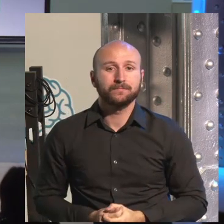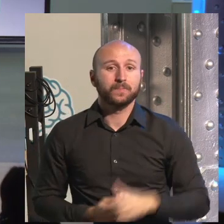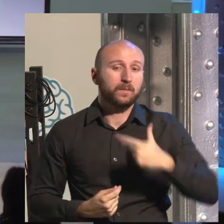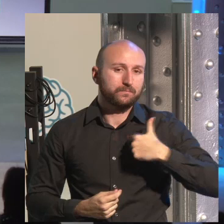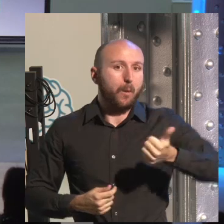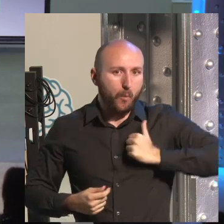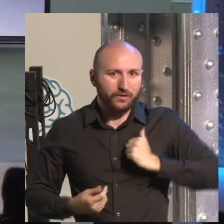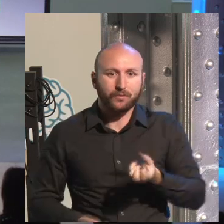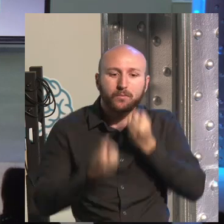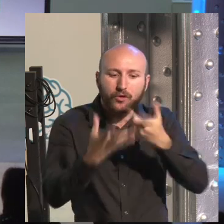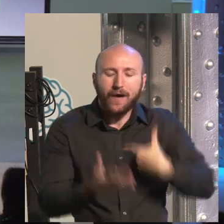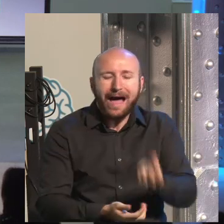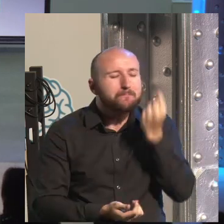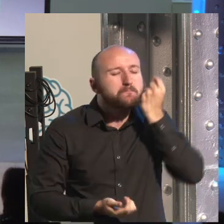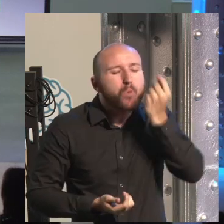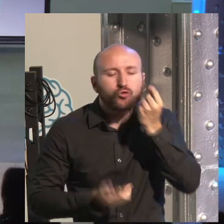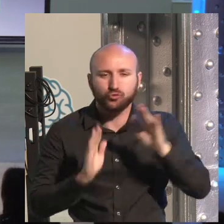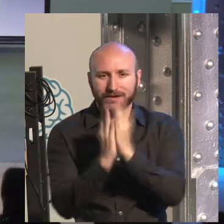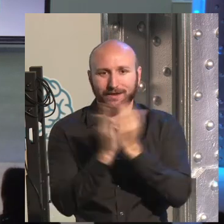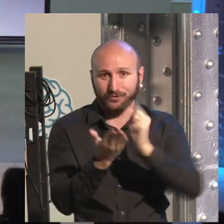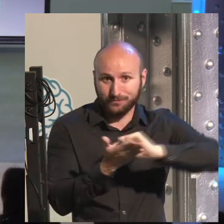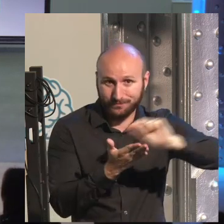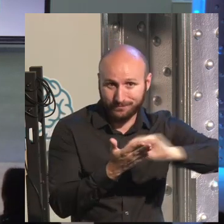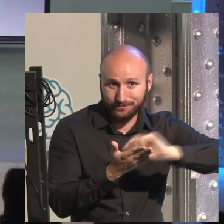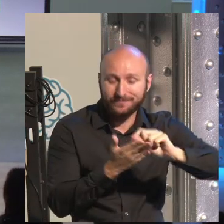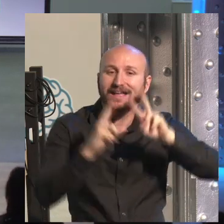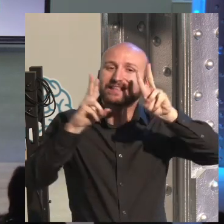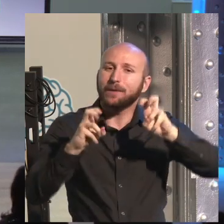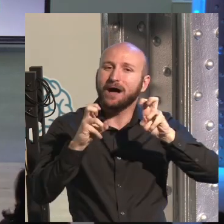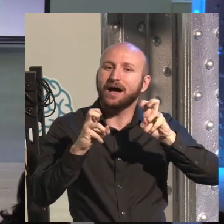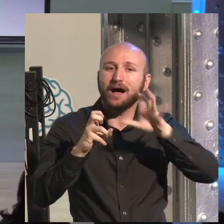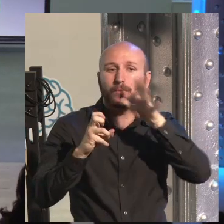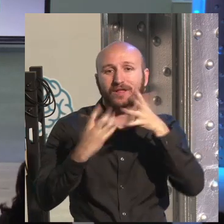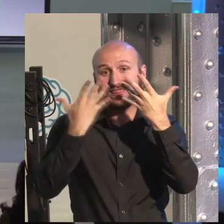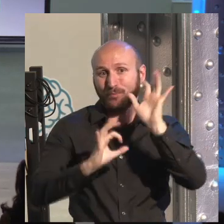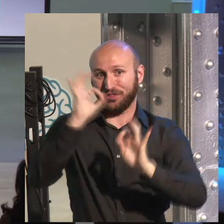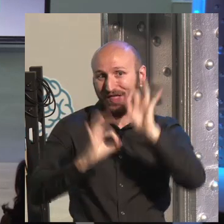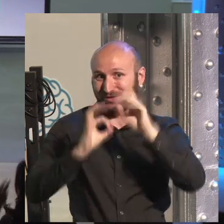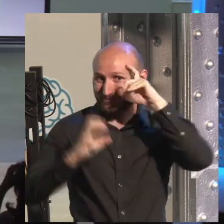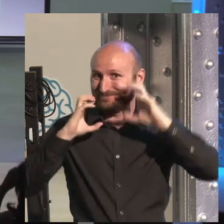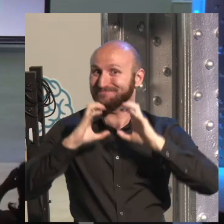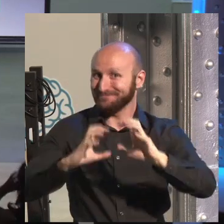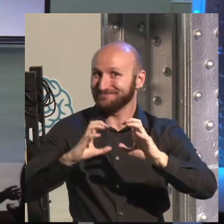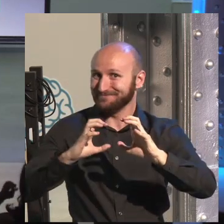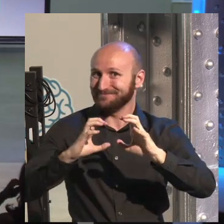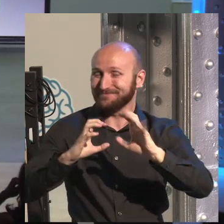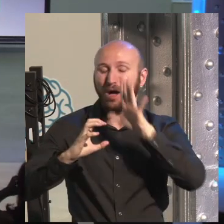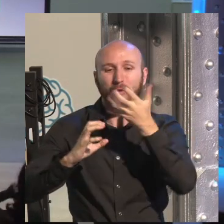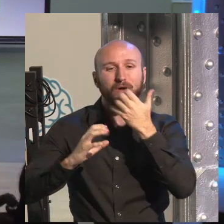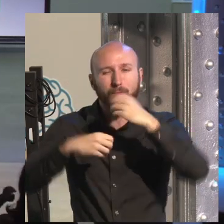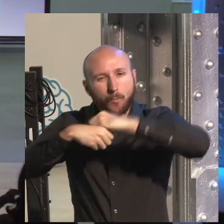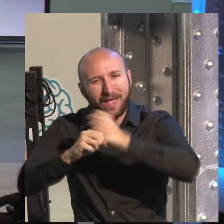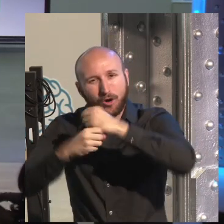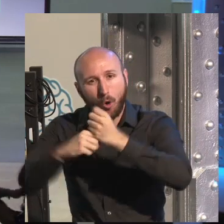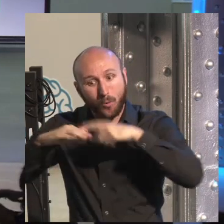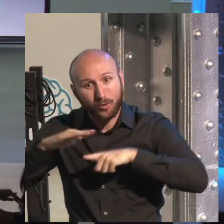estaba a punto de escribir un libro, mira tú por dónde, acerca del 10%, porque para un biólogo evolucionista